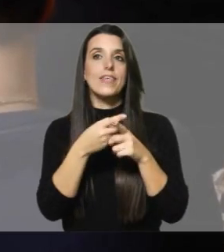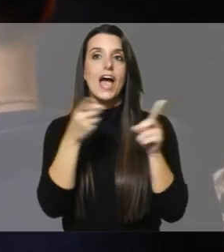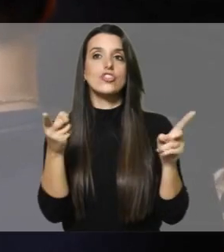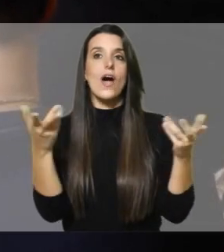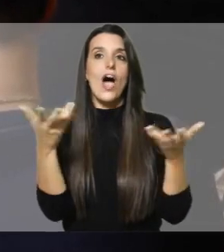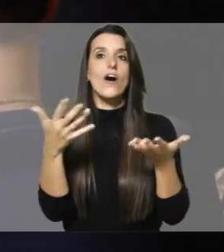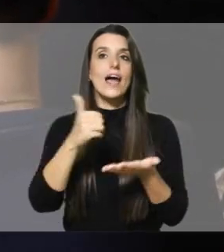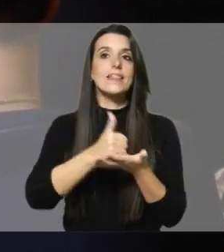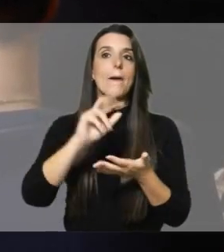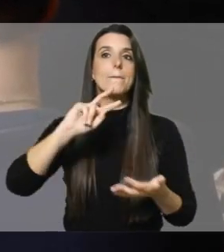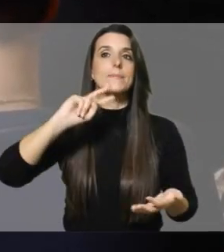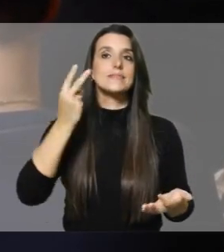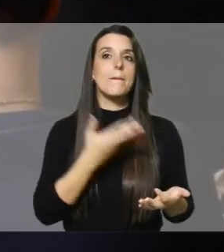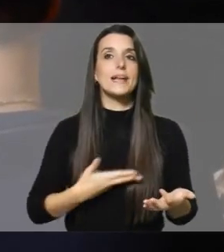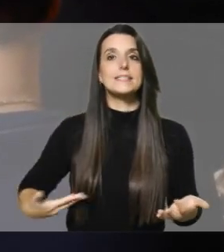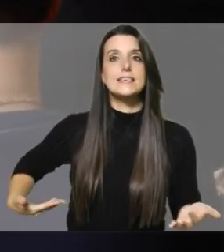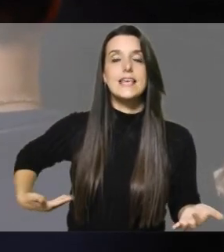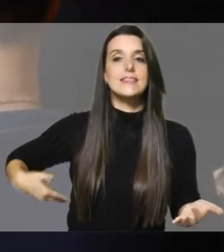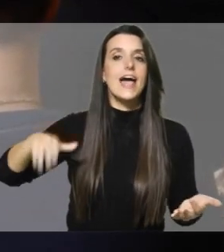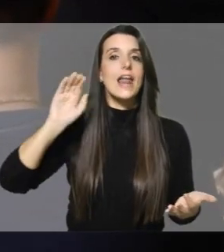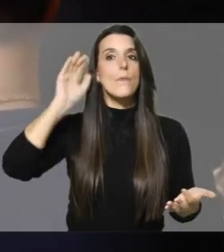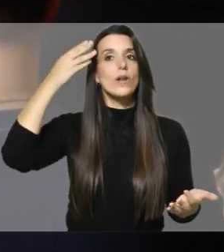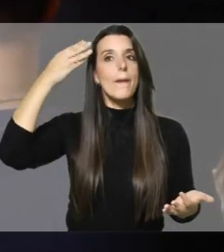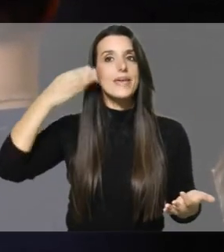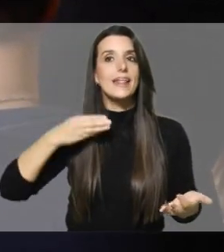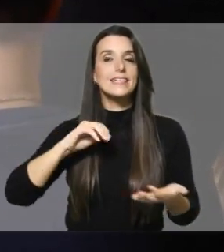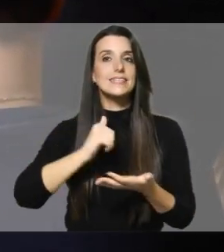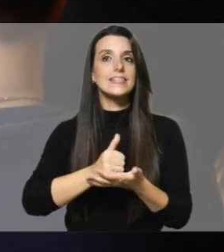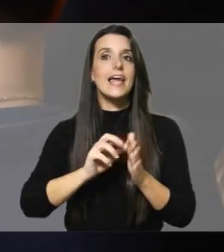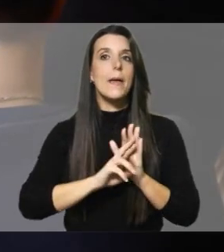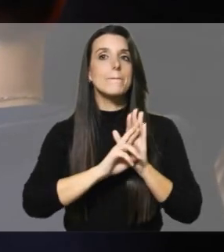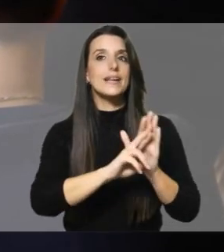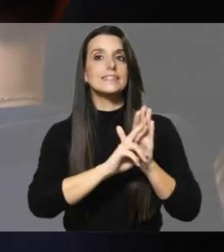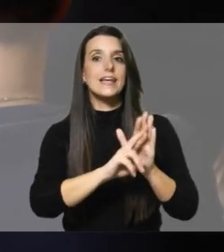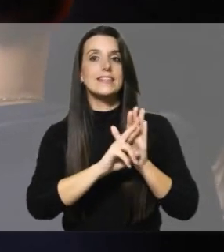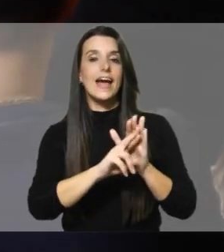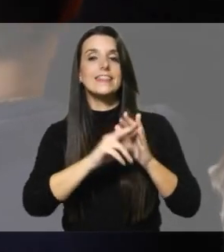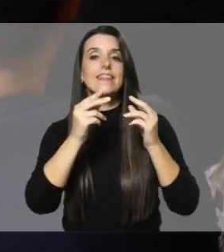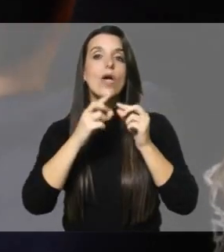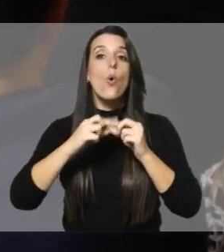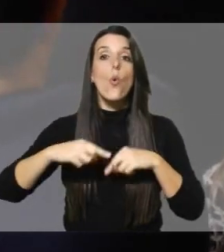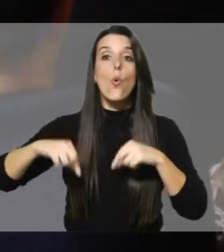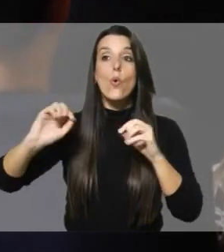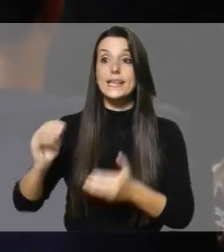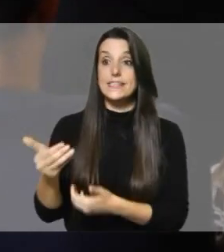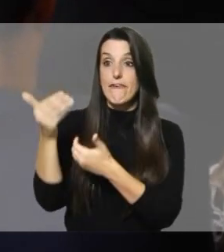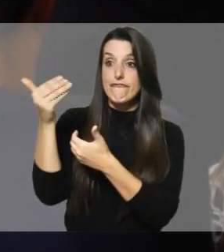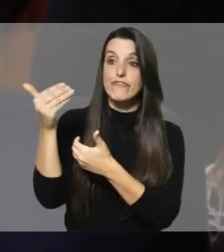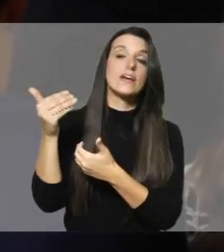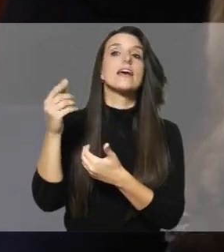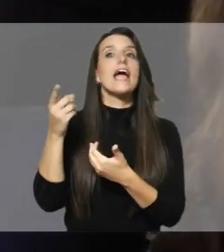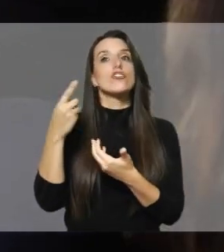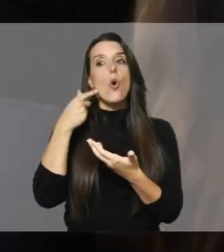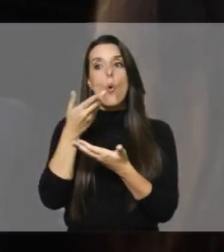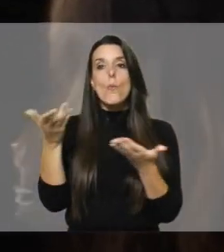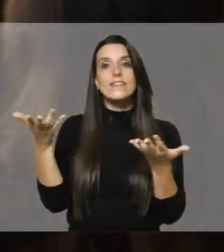Presencia de la vicepresidenta de la República, Beatriz Argimón, y el representante de UNICEF en Uruguay, Francisco Benavides, se